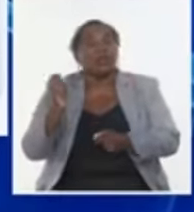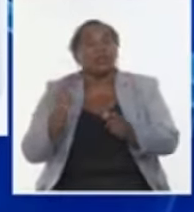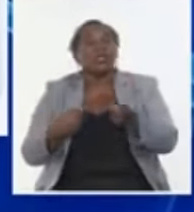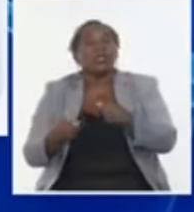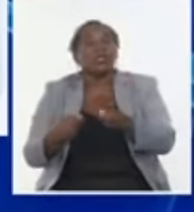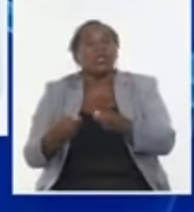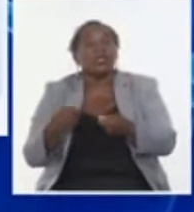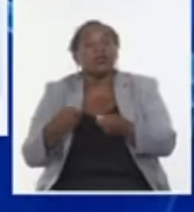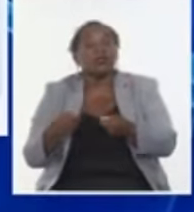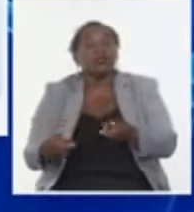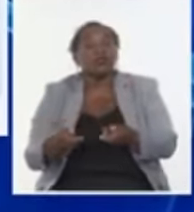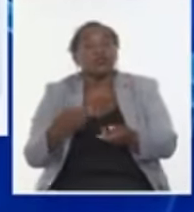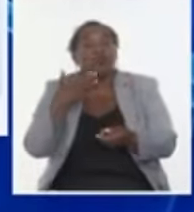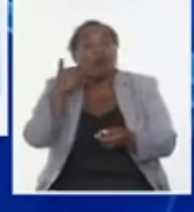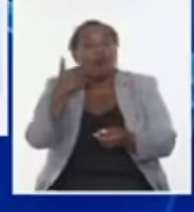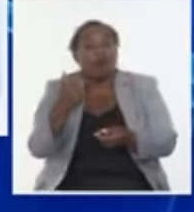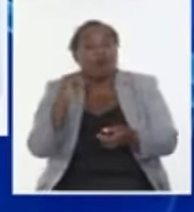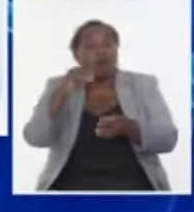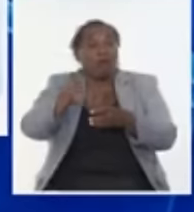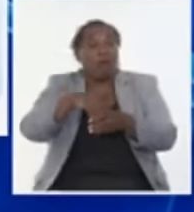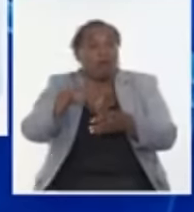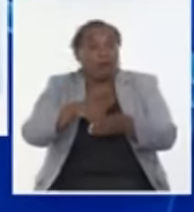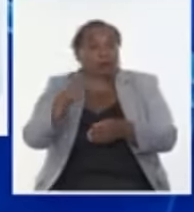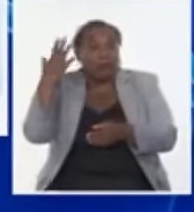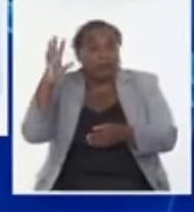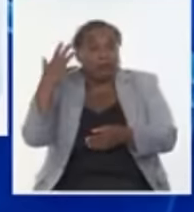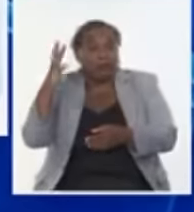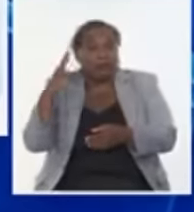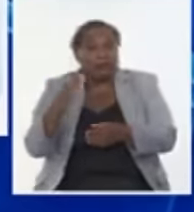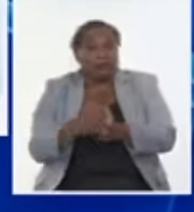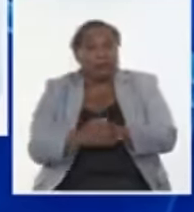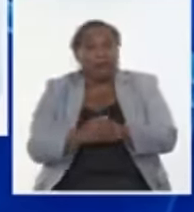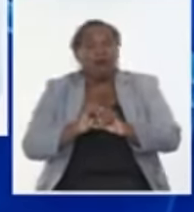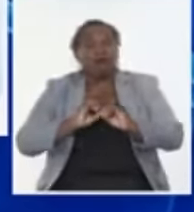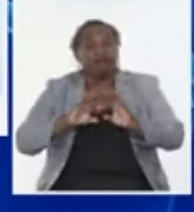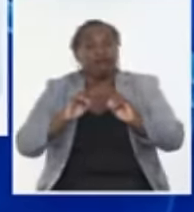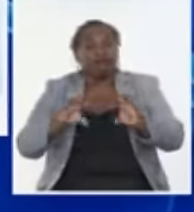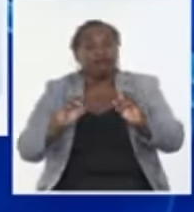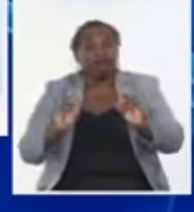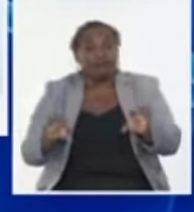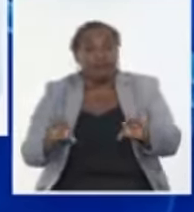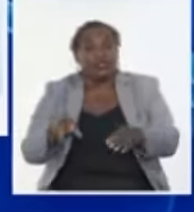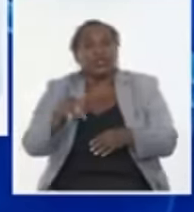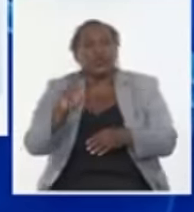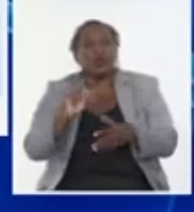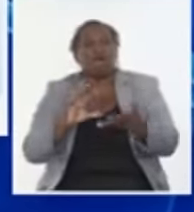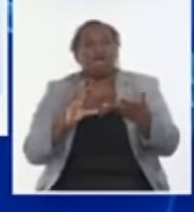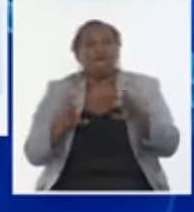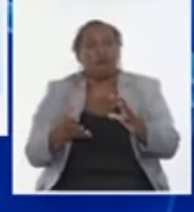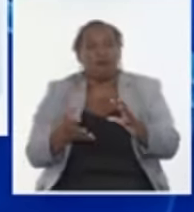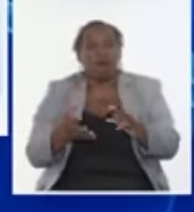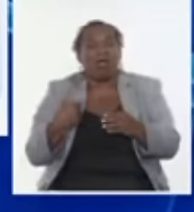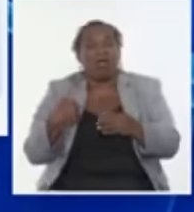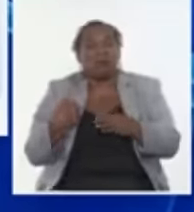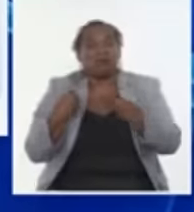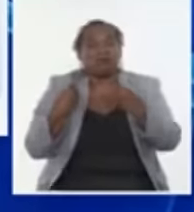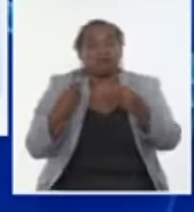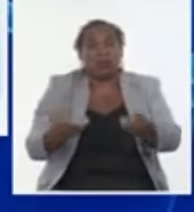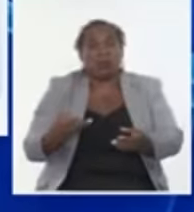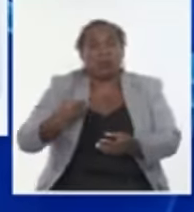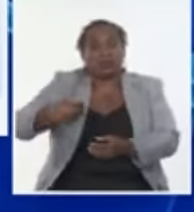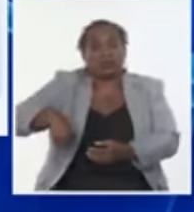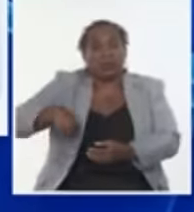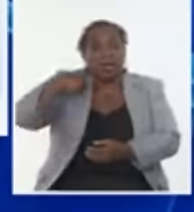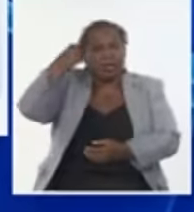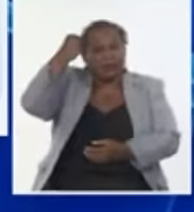ventajosos con inversores extranjeros, fomentar nuevas modalidades. Hemos dado la posibilidad de decir, oye, vamos a